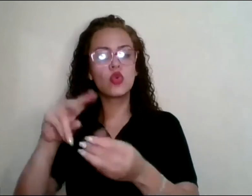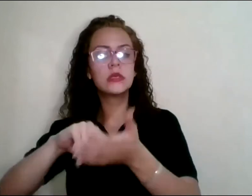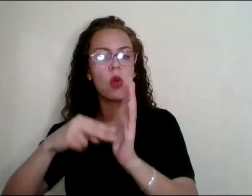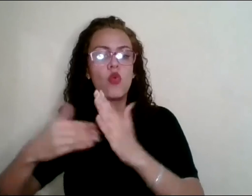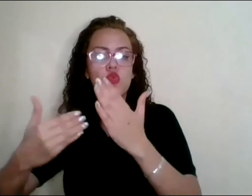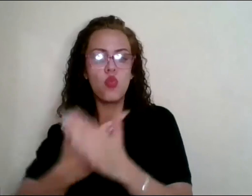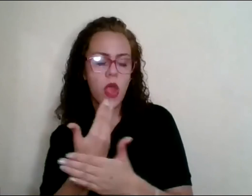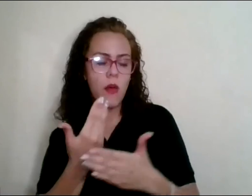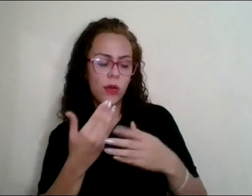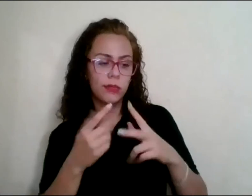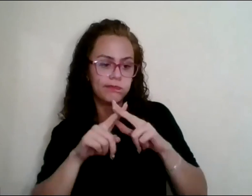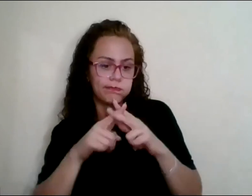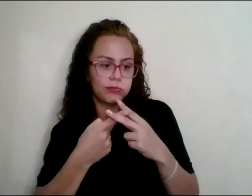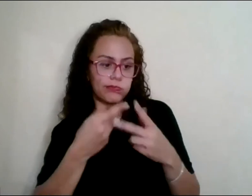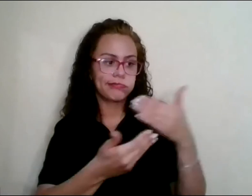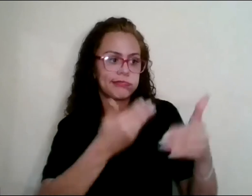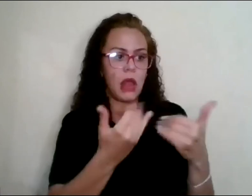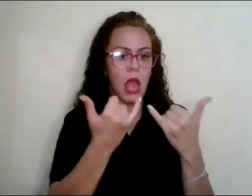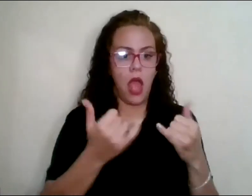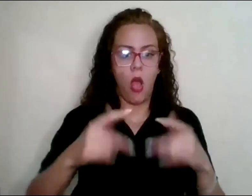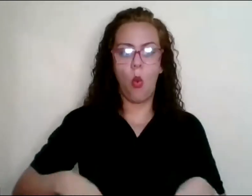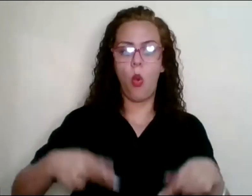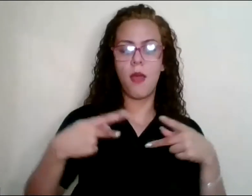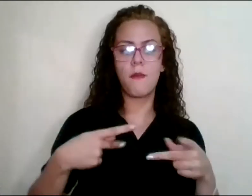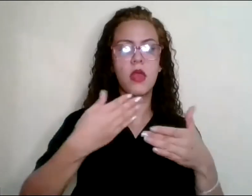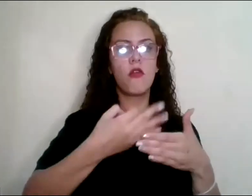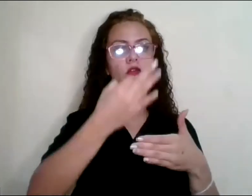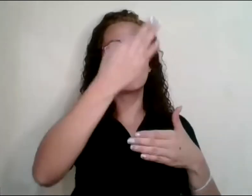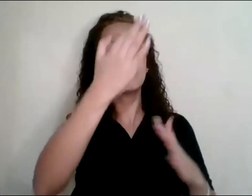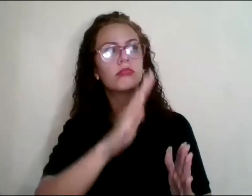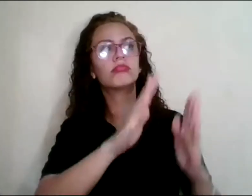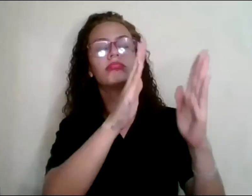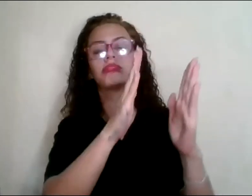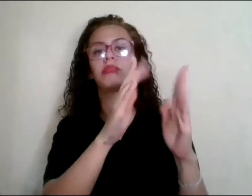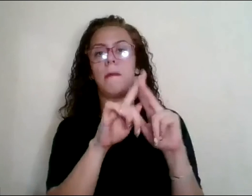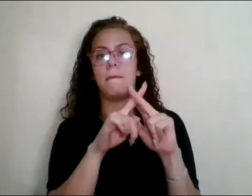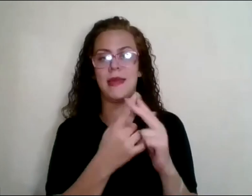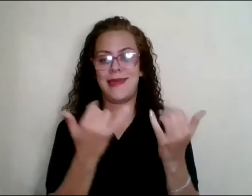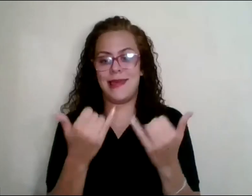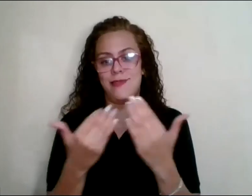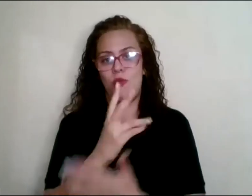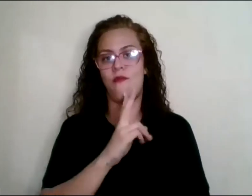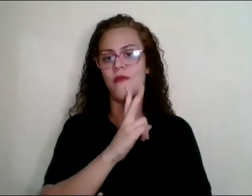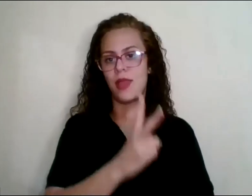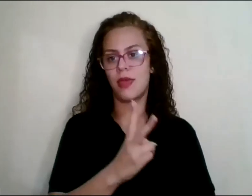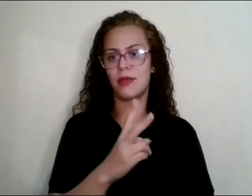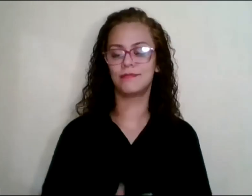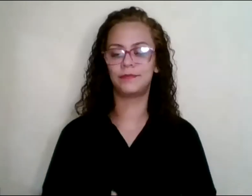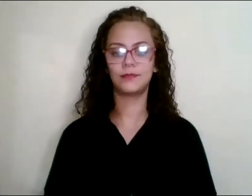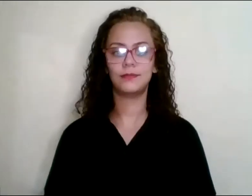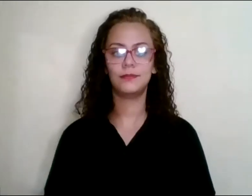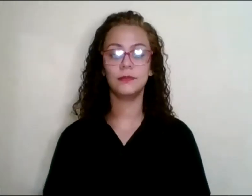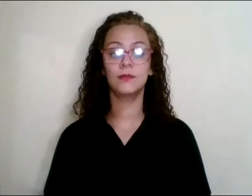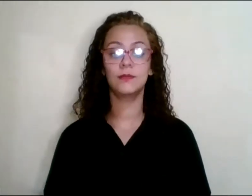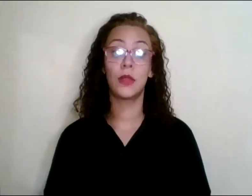pauta de lo que estamos viviendo y lo que tendremos que vivir a partir de esta nueva realidad. De